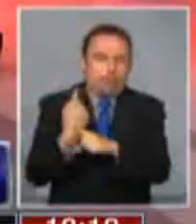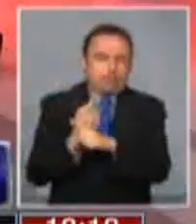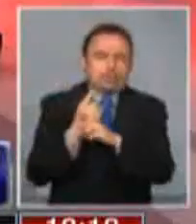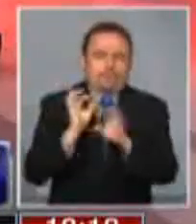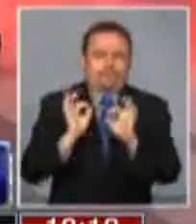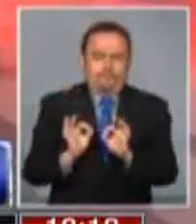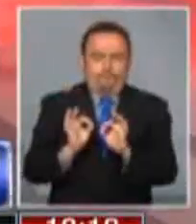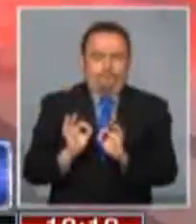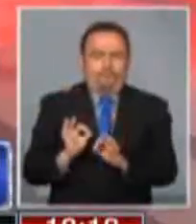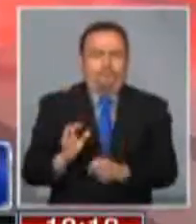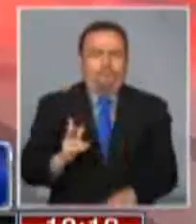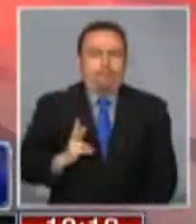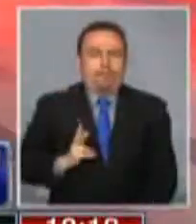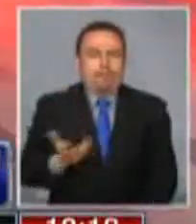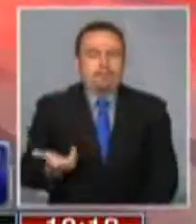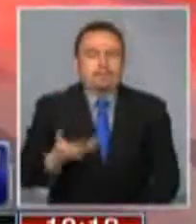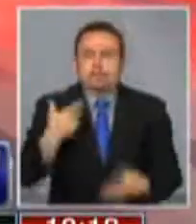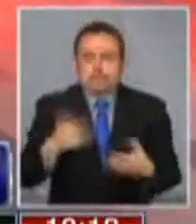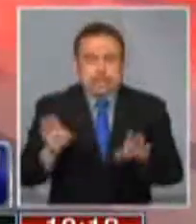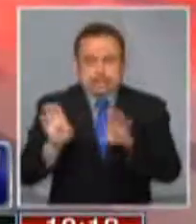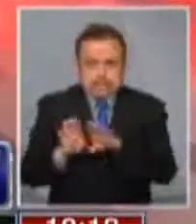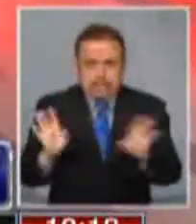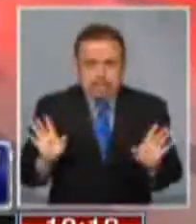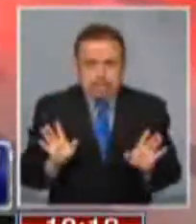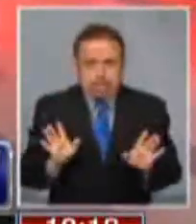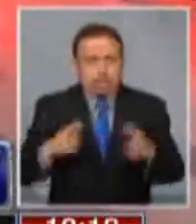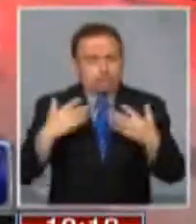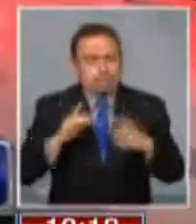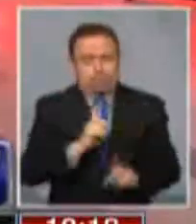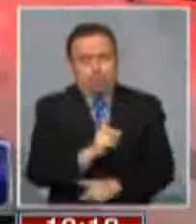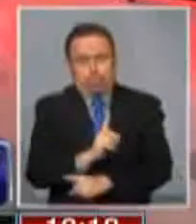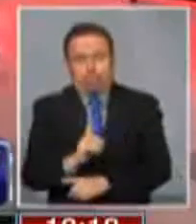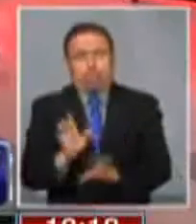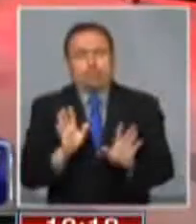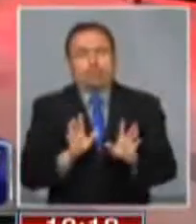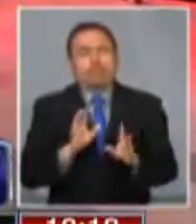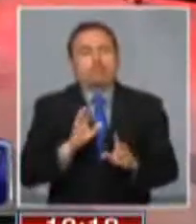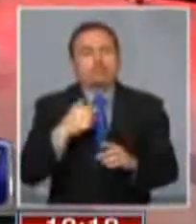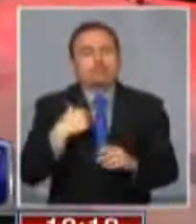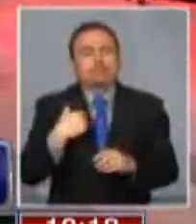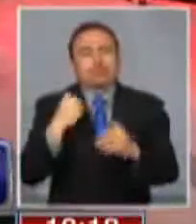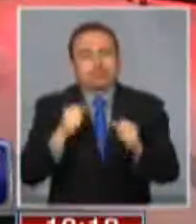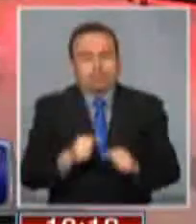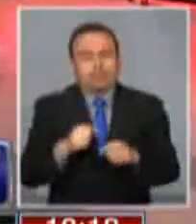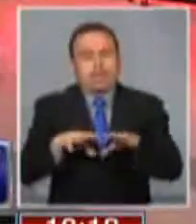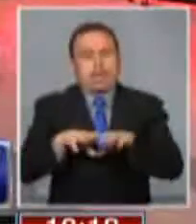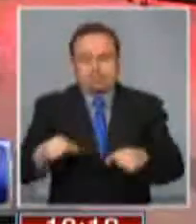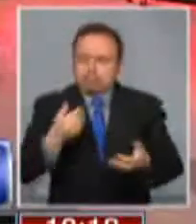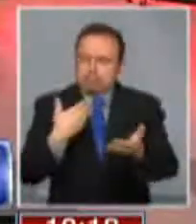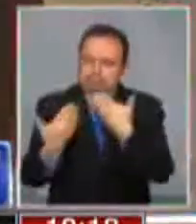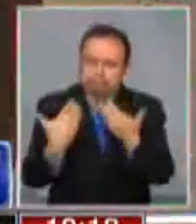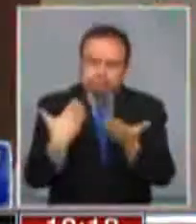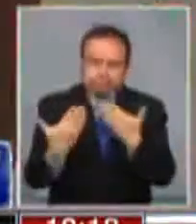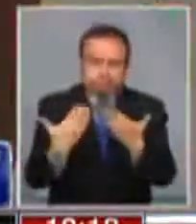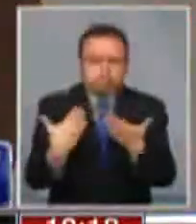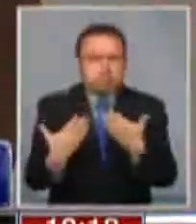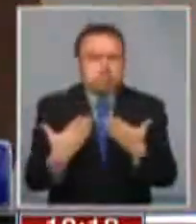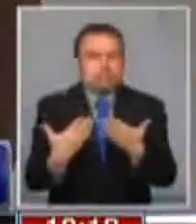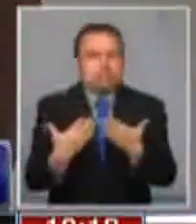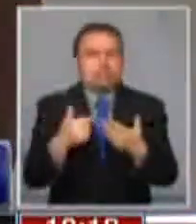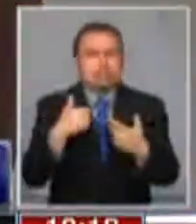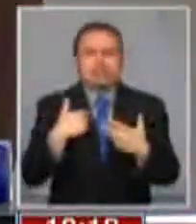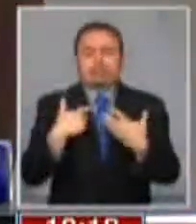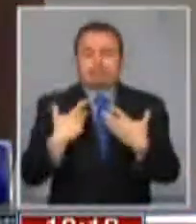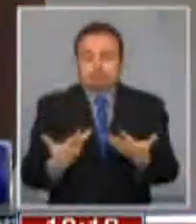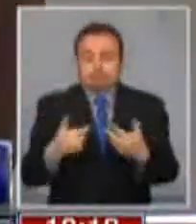o esto se cerró? No. A nosotros siempre hemos dicho que la forma de llegar a un acuerdo es el diálogo. Nosotros siempre hemos estado abiertos